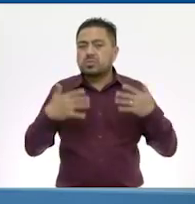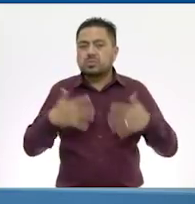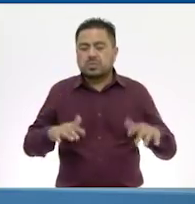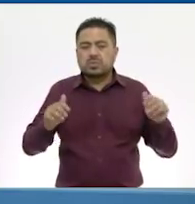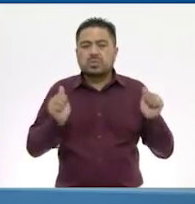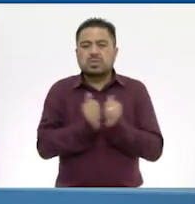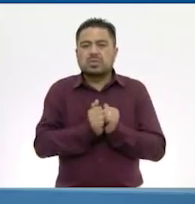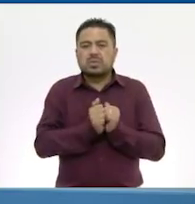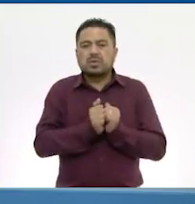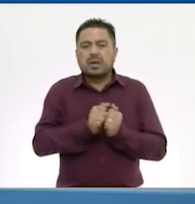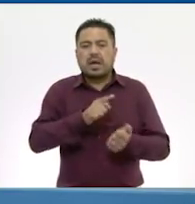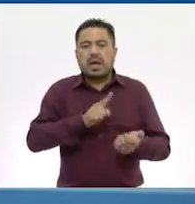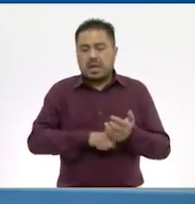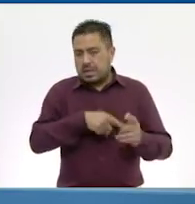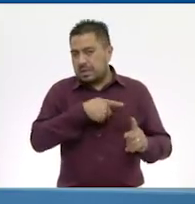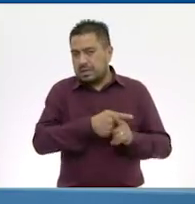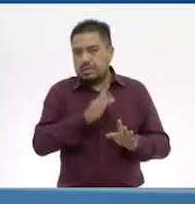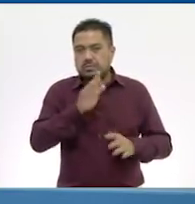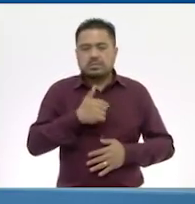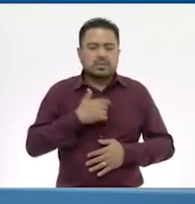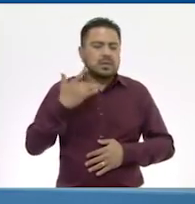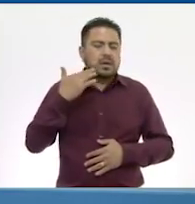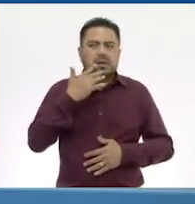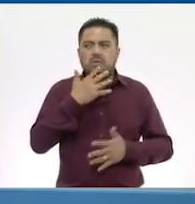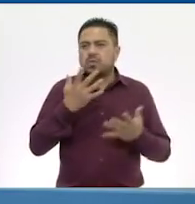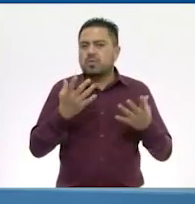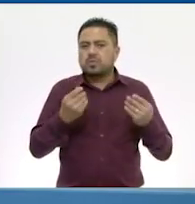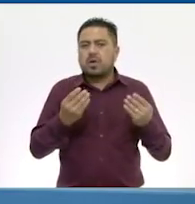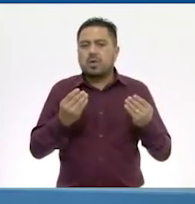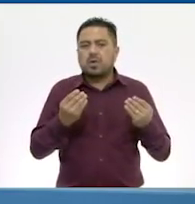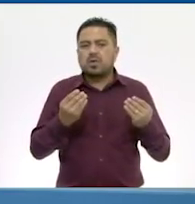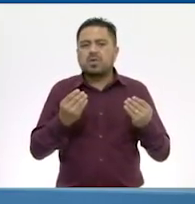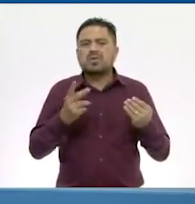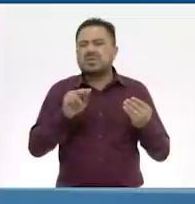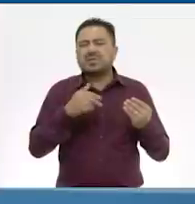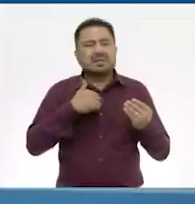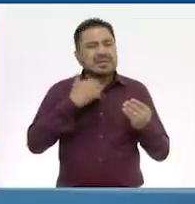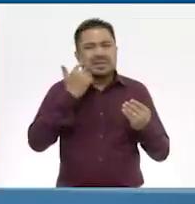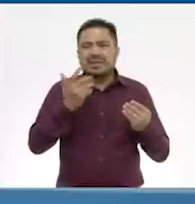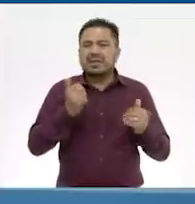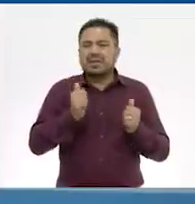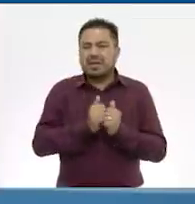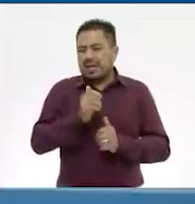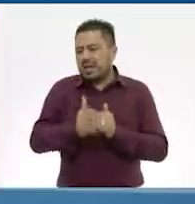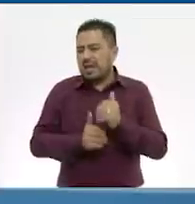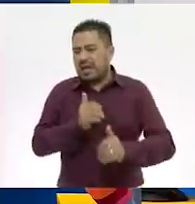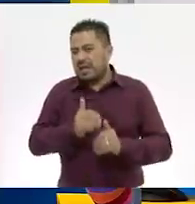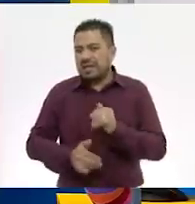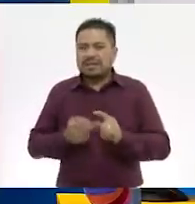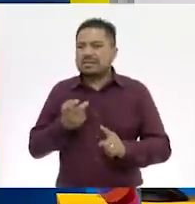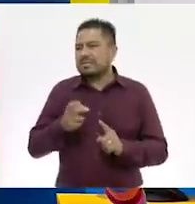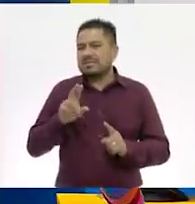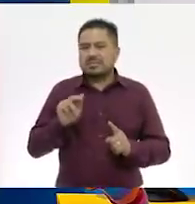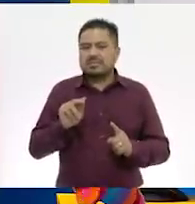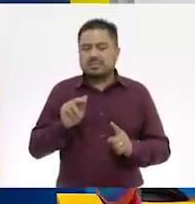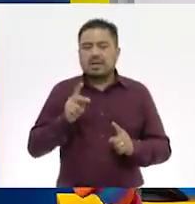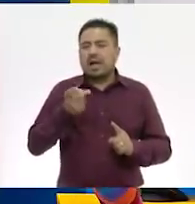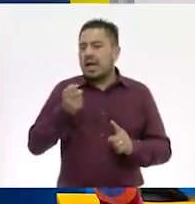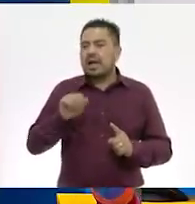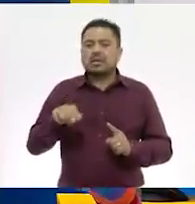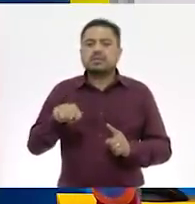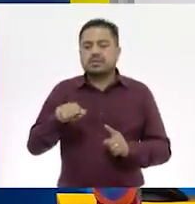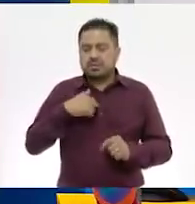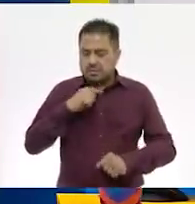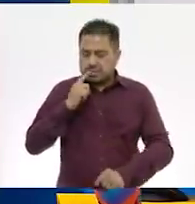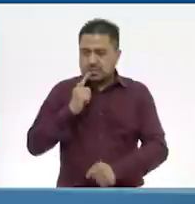a la vez. Lo saboreé tanto que no quería ni acabármelo. Y fue ahí donde